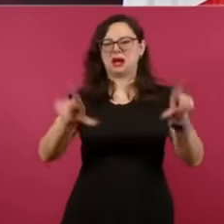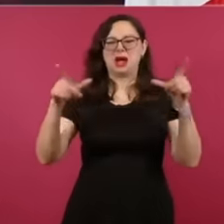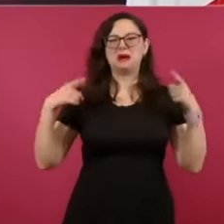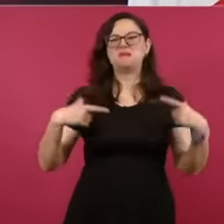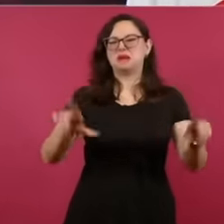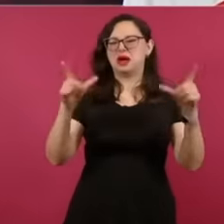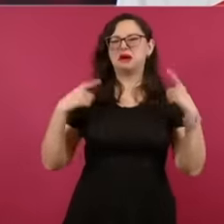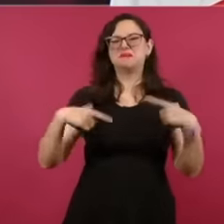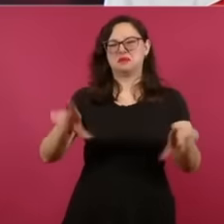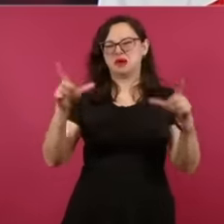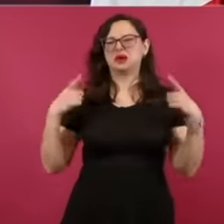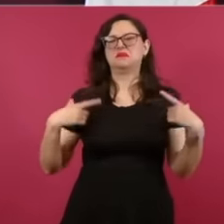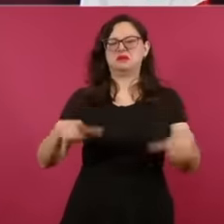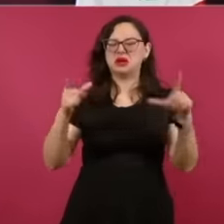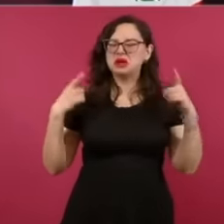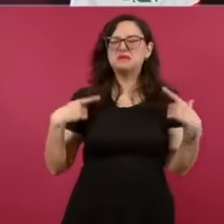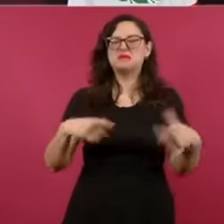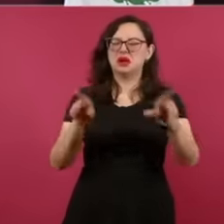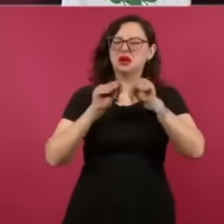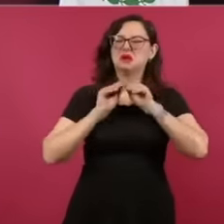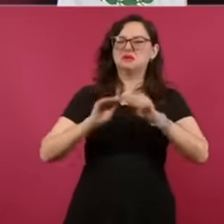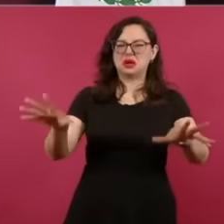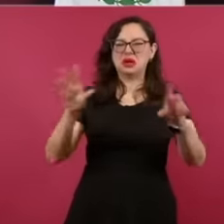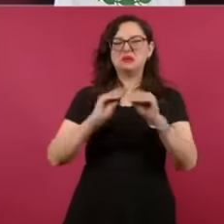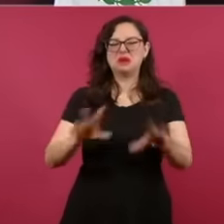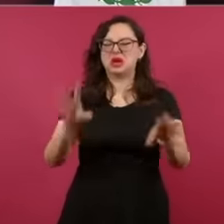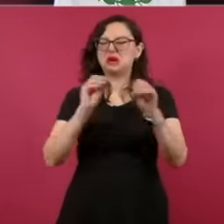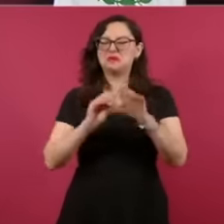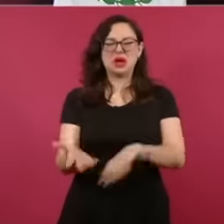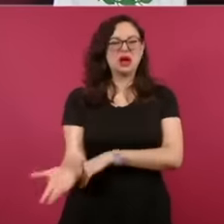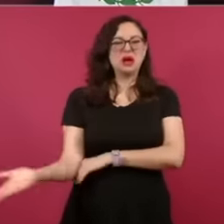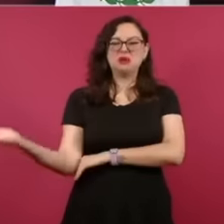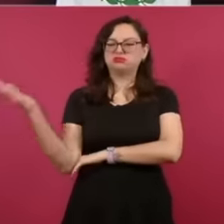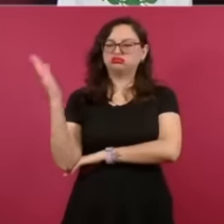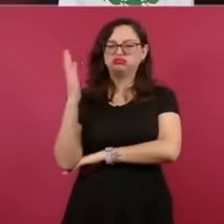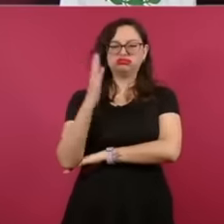Entonces, imagínate, día y noche,